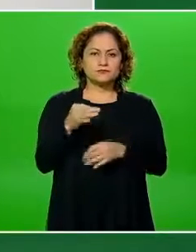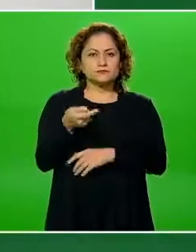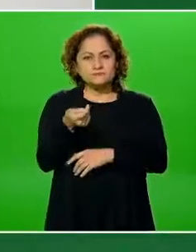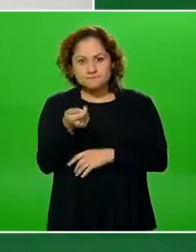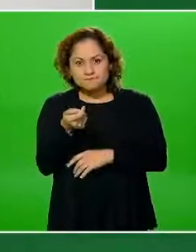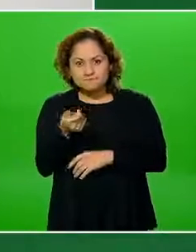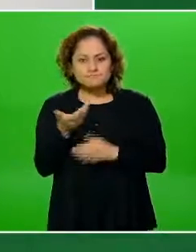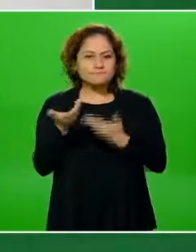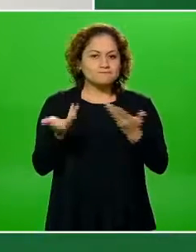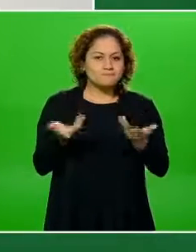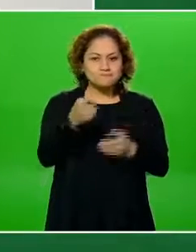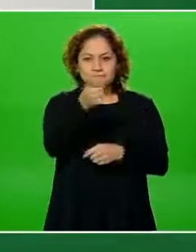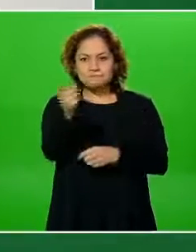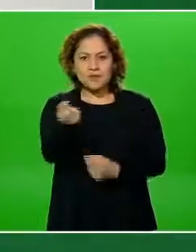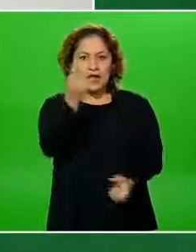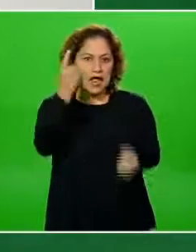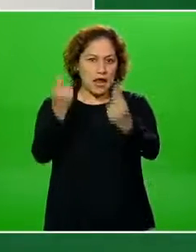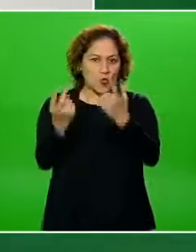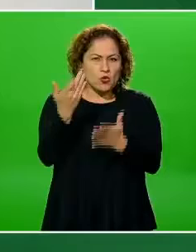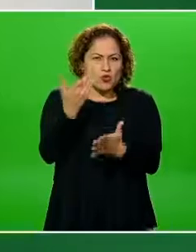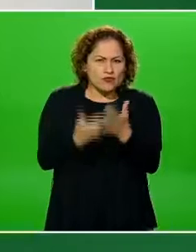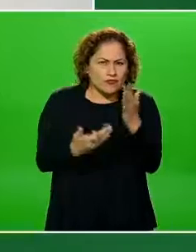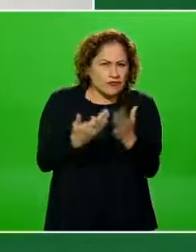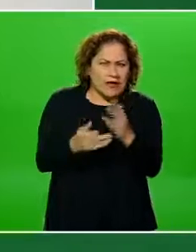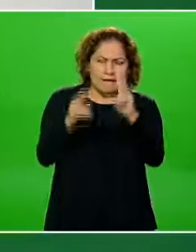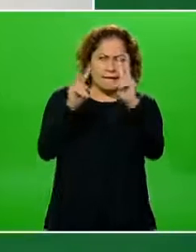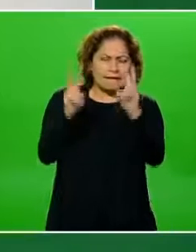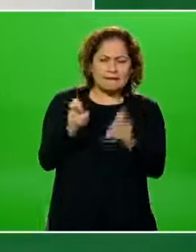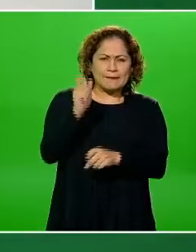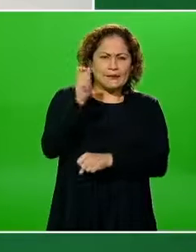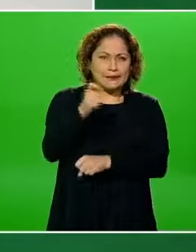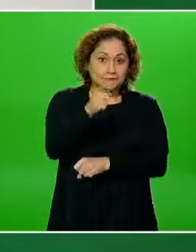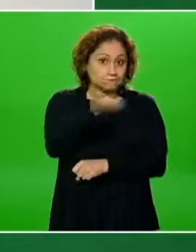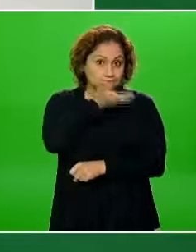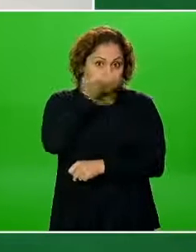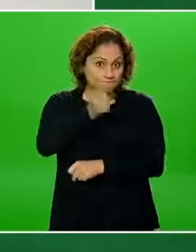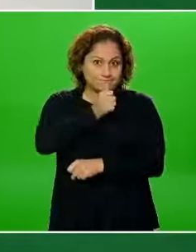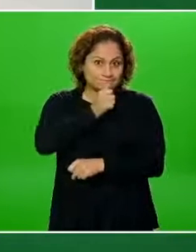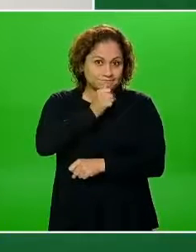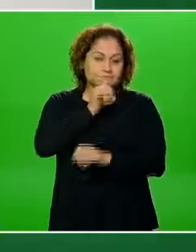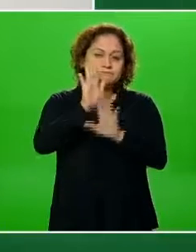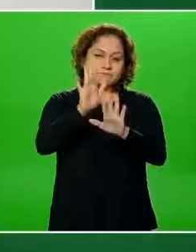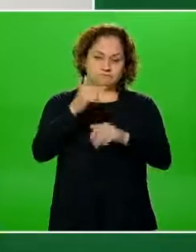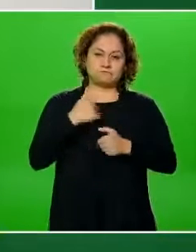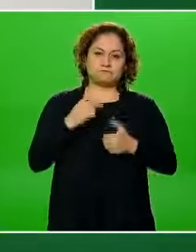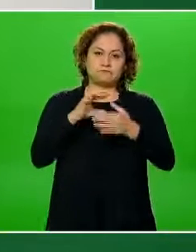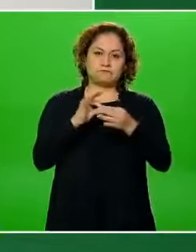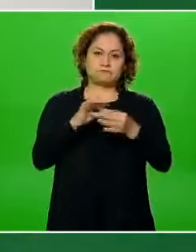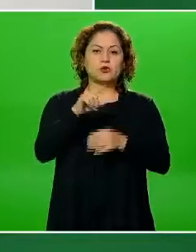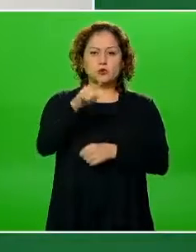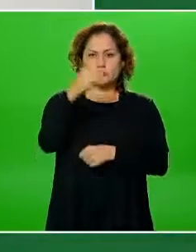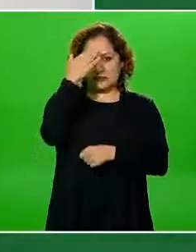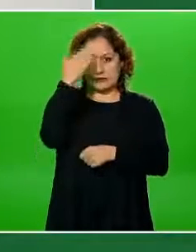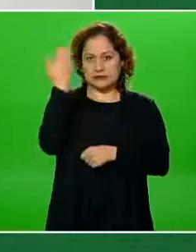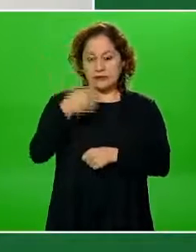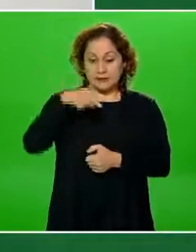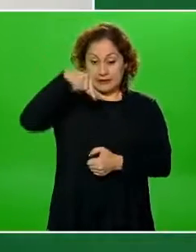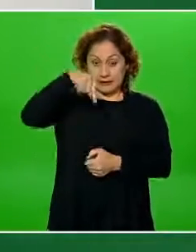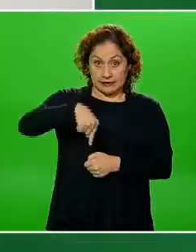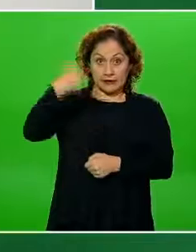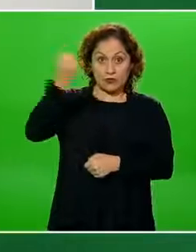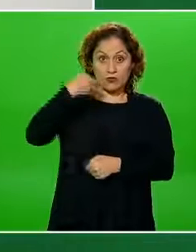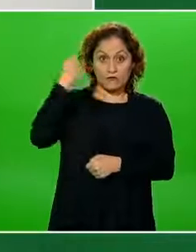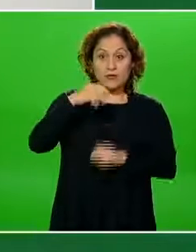no están tan familiarizados con las conferencias vespertinas. Como ustedes saben, tenemos varios componentes. Vamos a